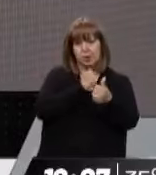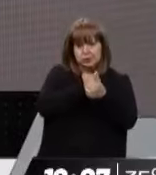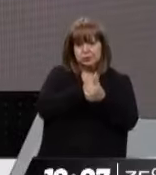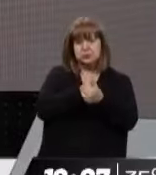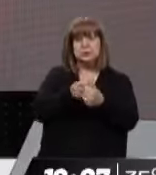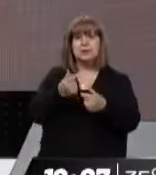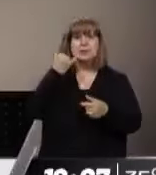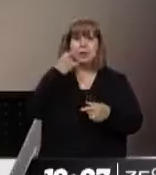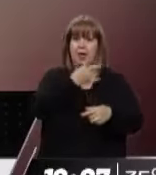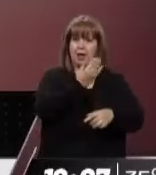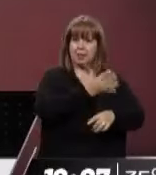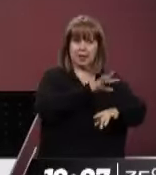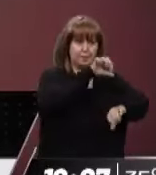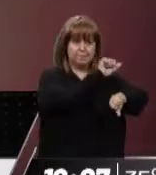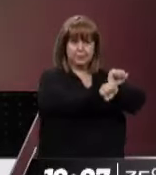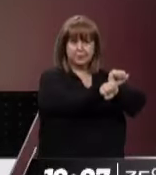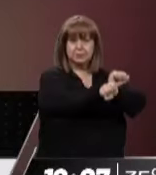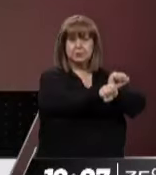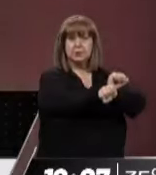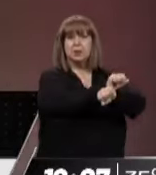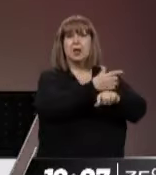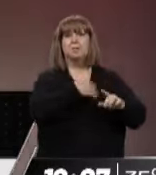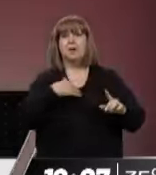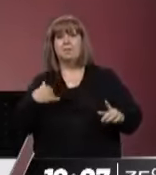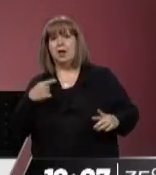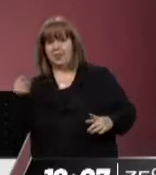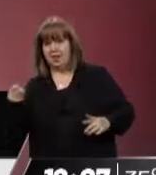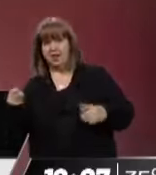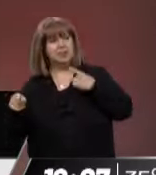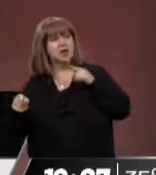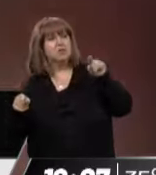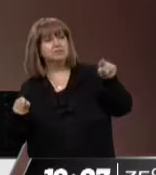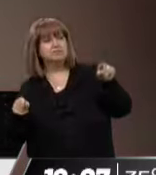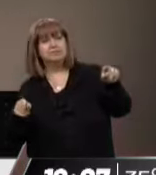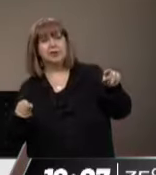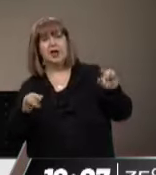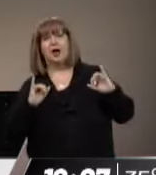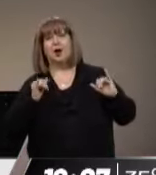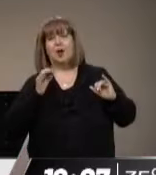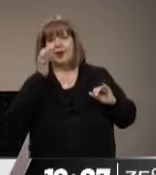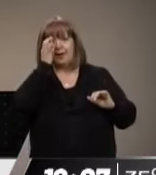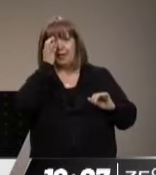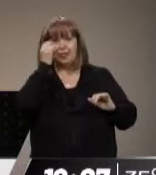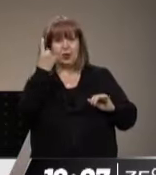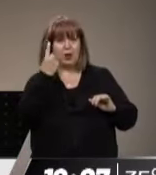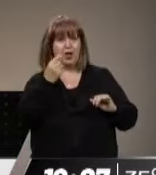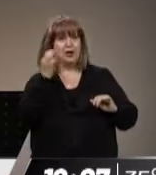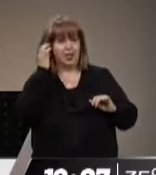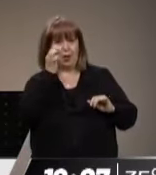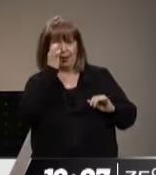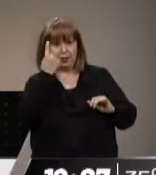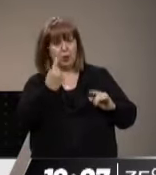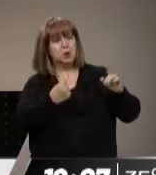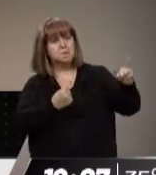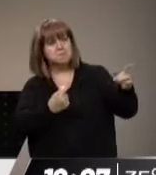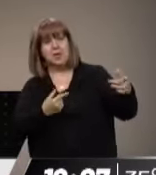Habían detenido a una persona, en realidad lo había entregado su propia madre, a un joven de 21 años. Finalmente, tras los